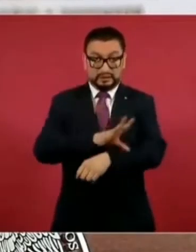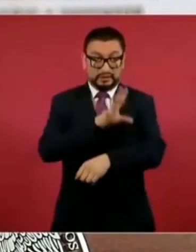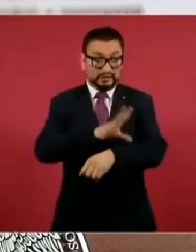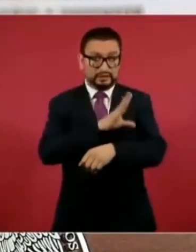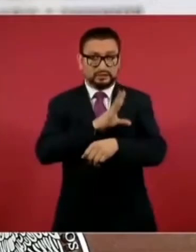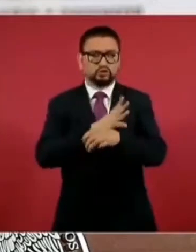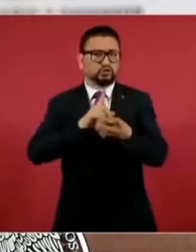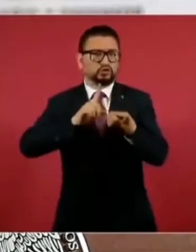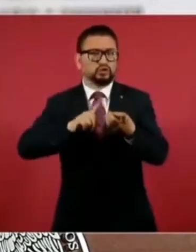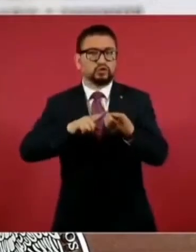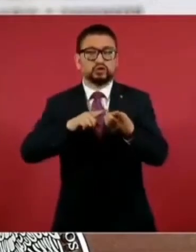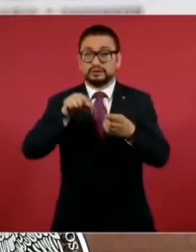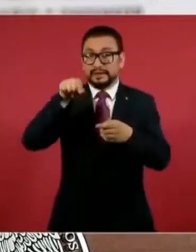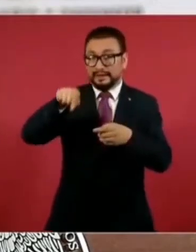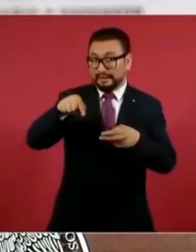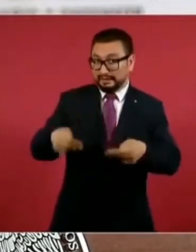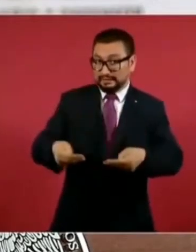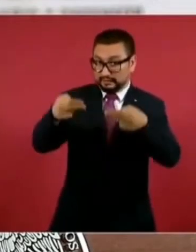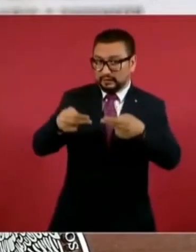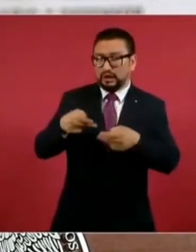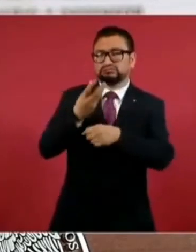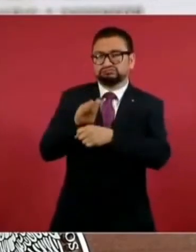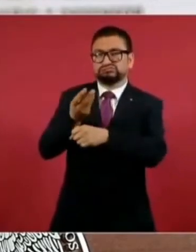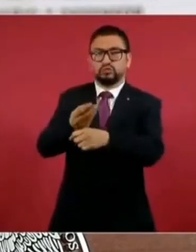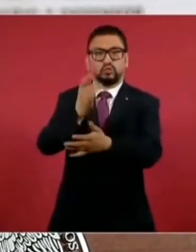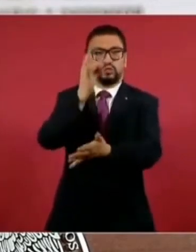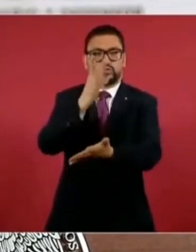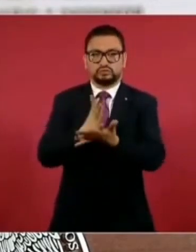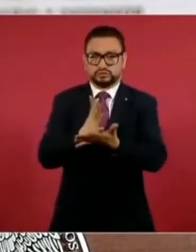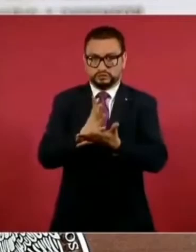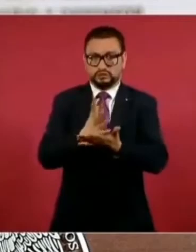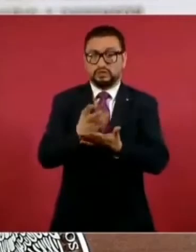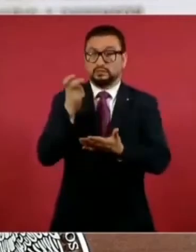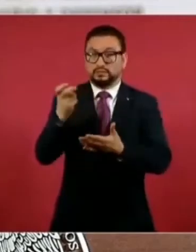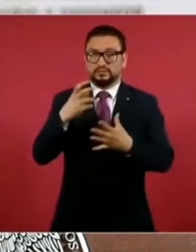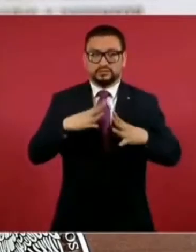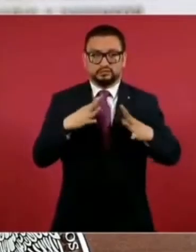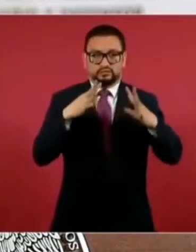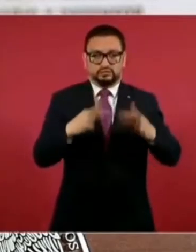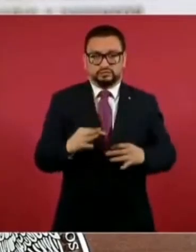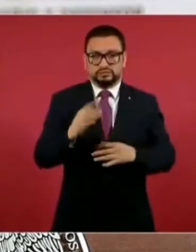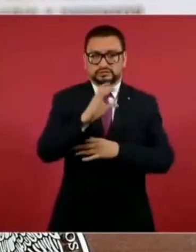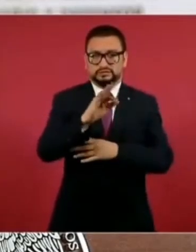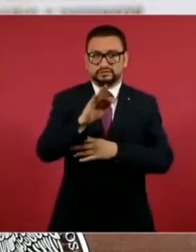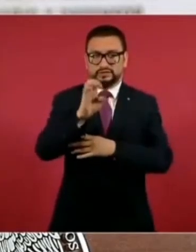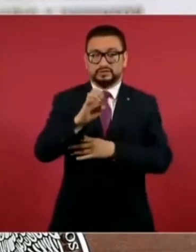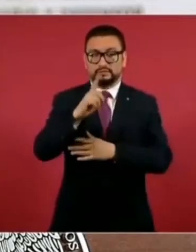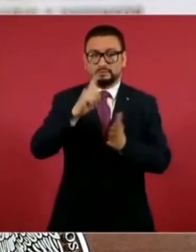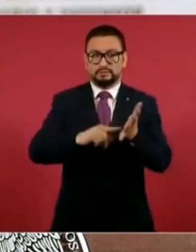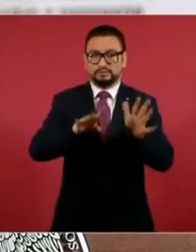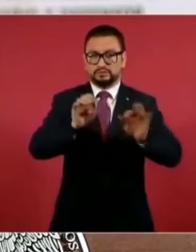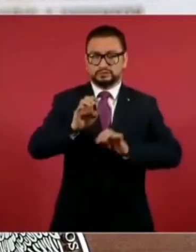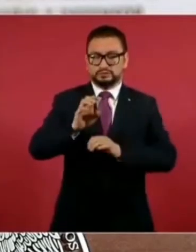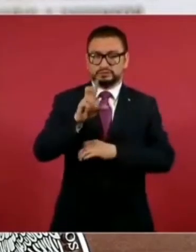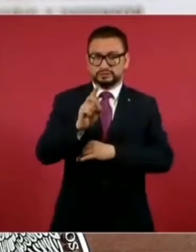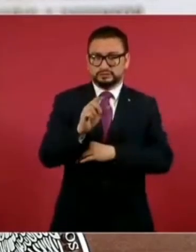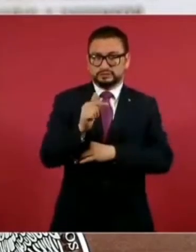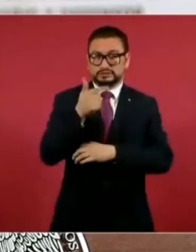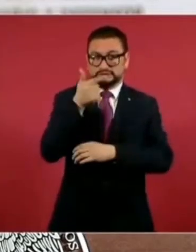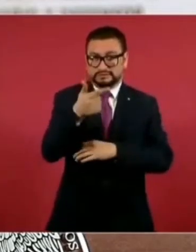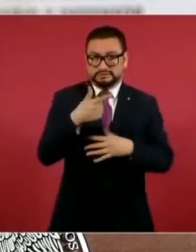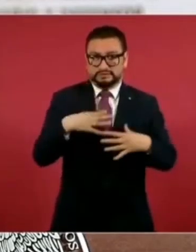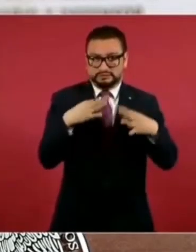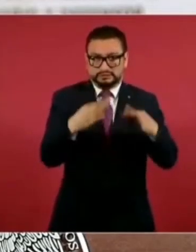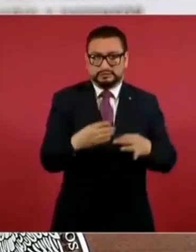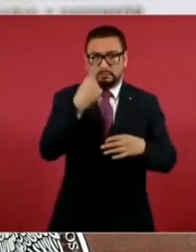hubiera negocio, fundó la CFE en 1937 para llevar la